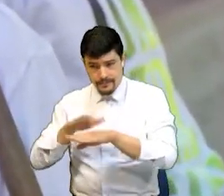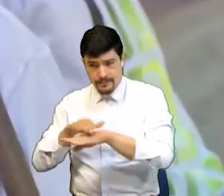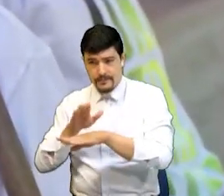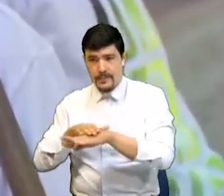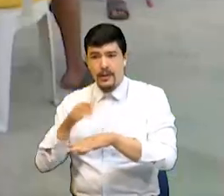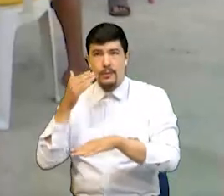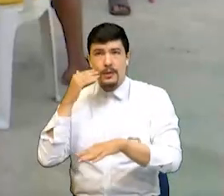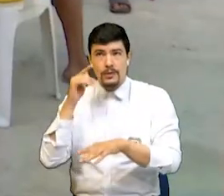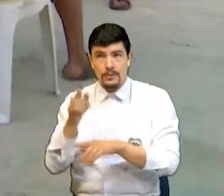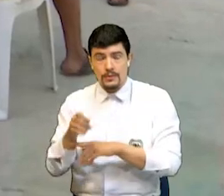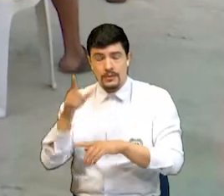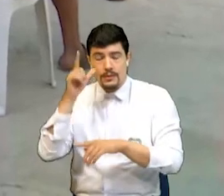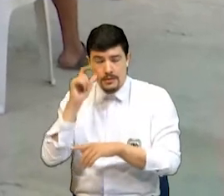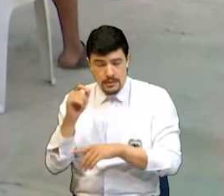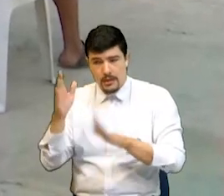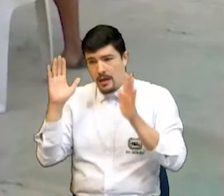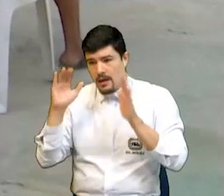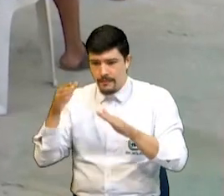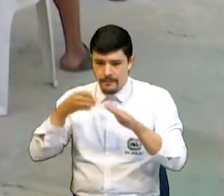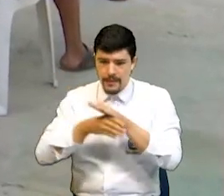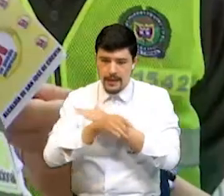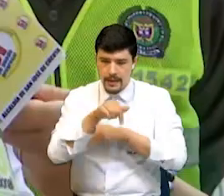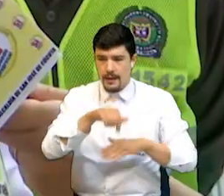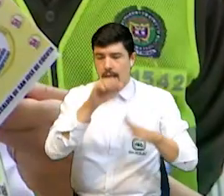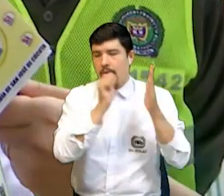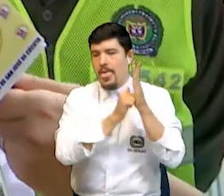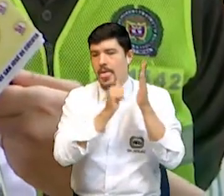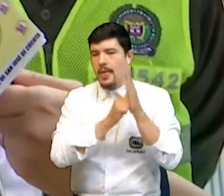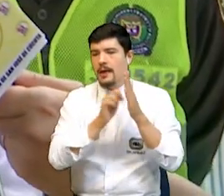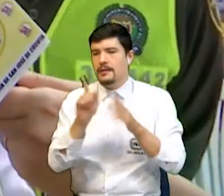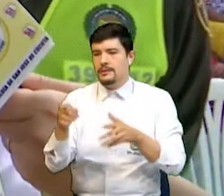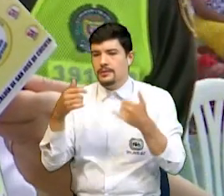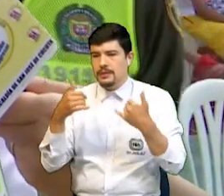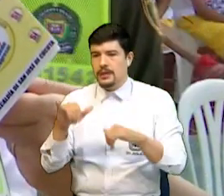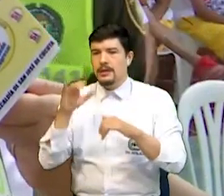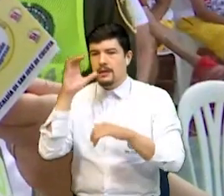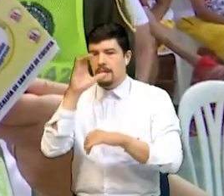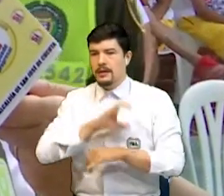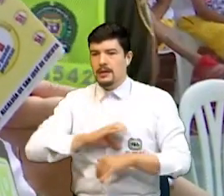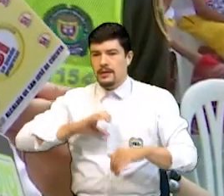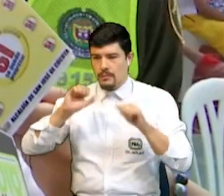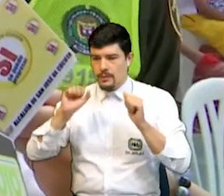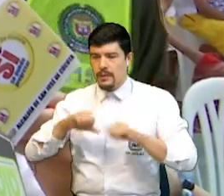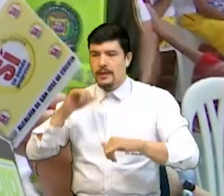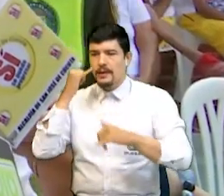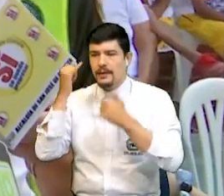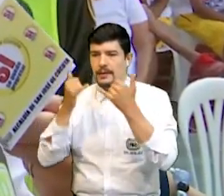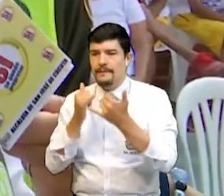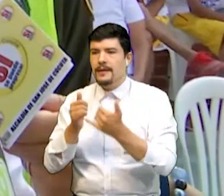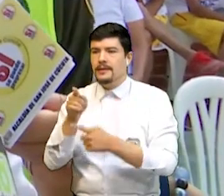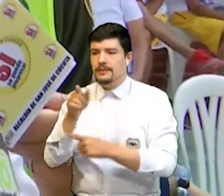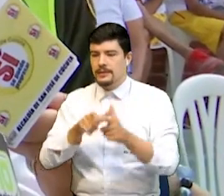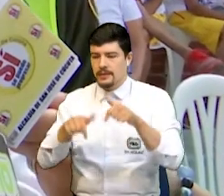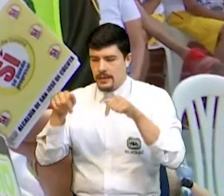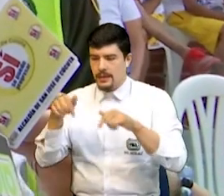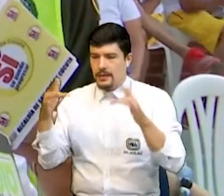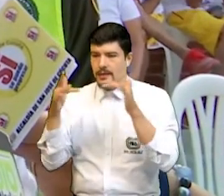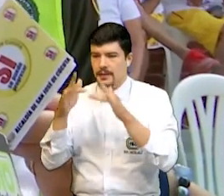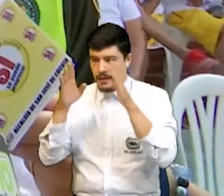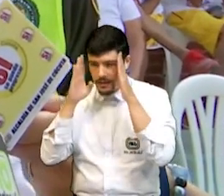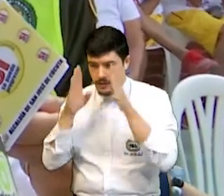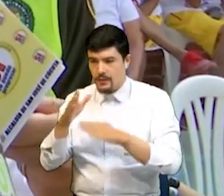cuando les coja el sueño pues que vengan acá toquen porque ya están caracterizados para que se atiendan acá con personal idóneo